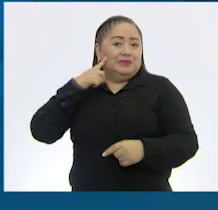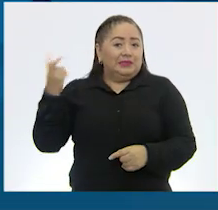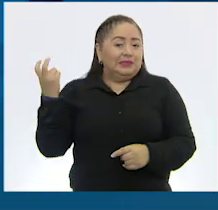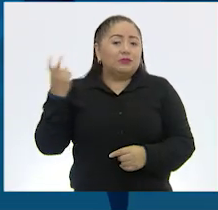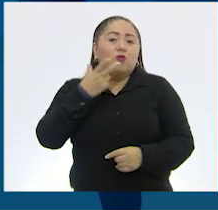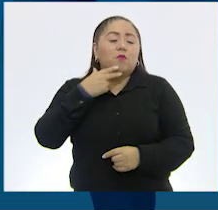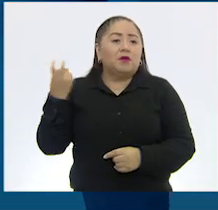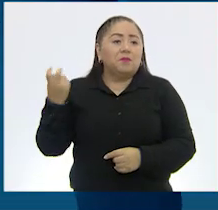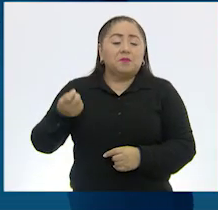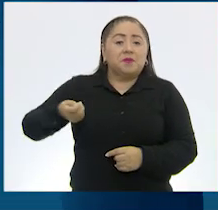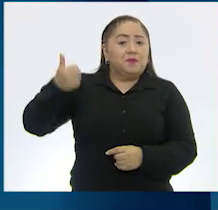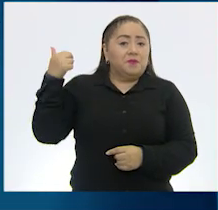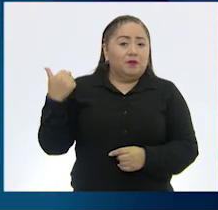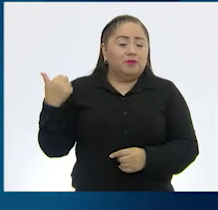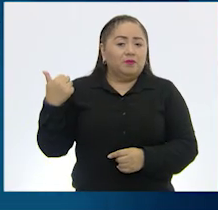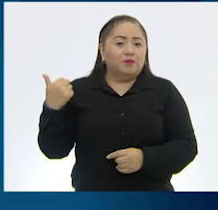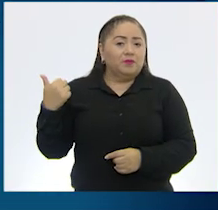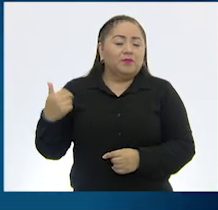él.